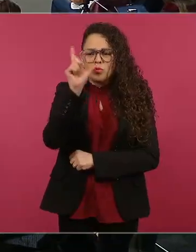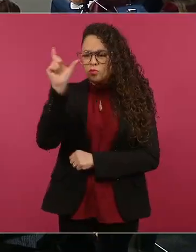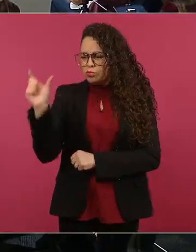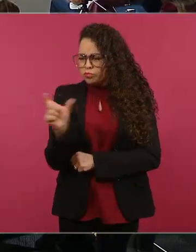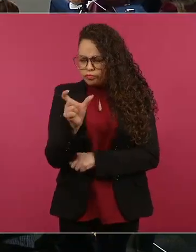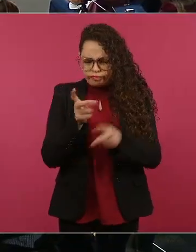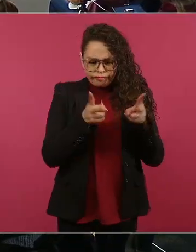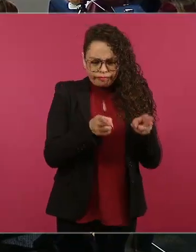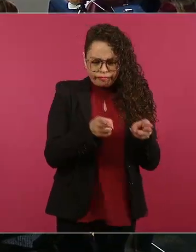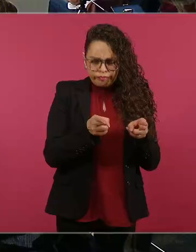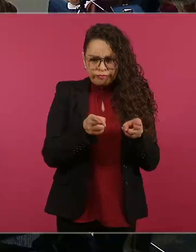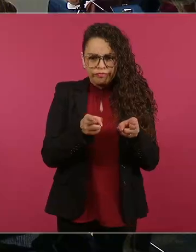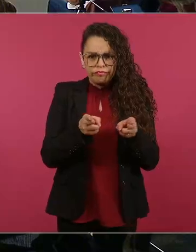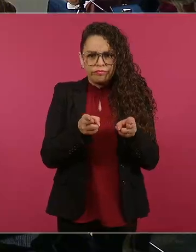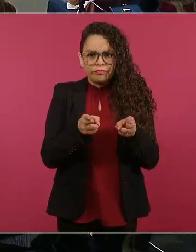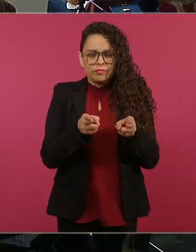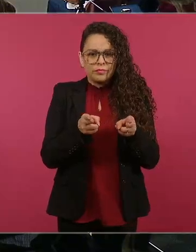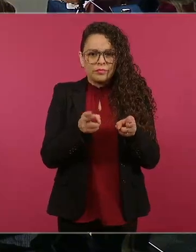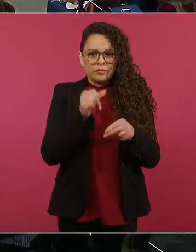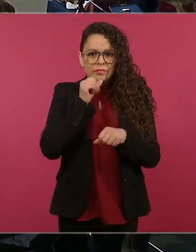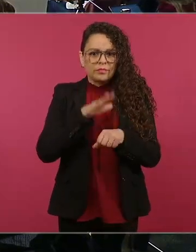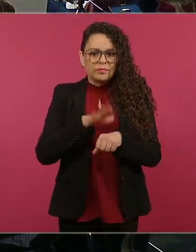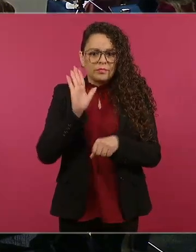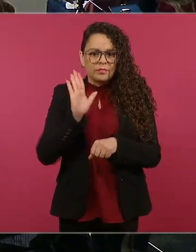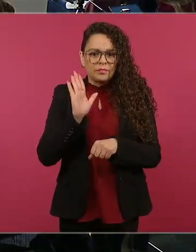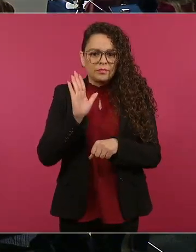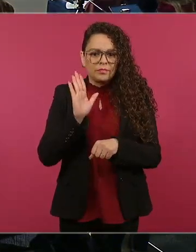en donde dice de que él,